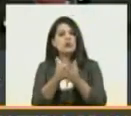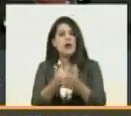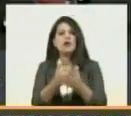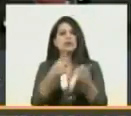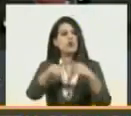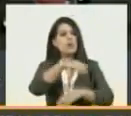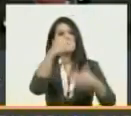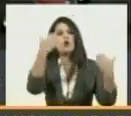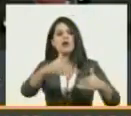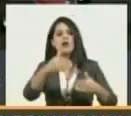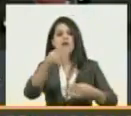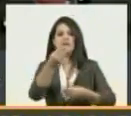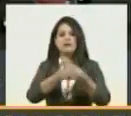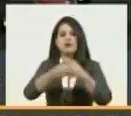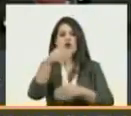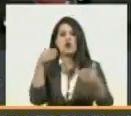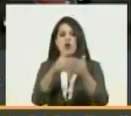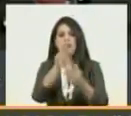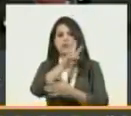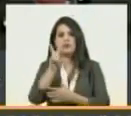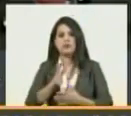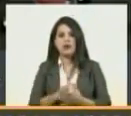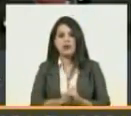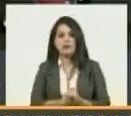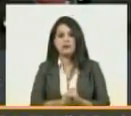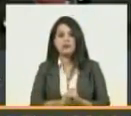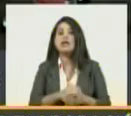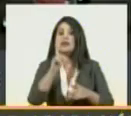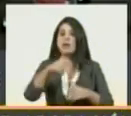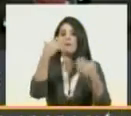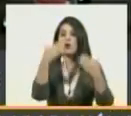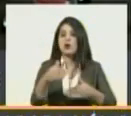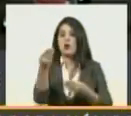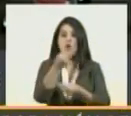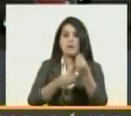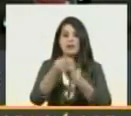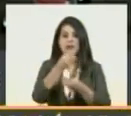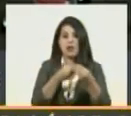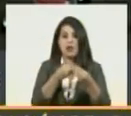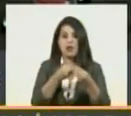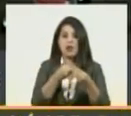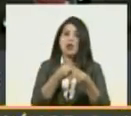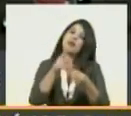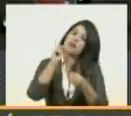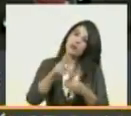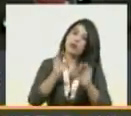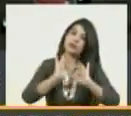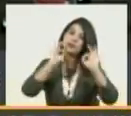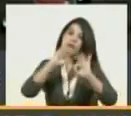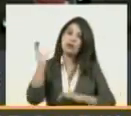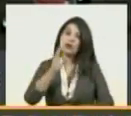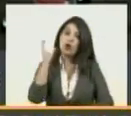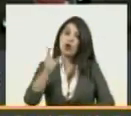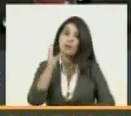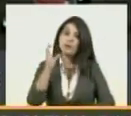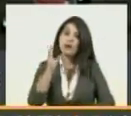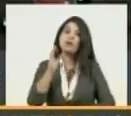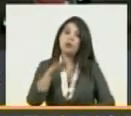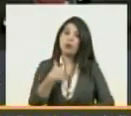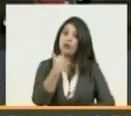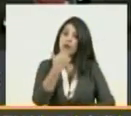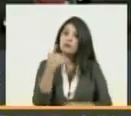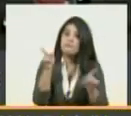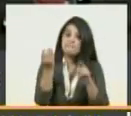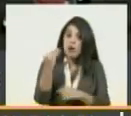bloqueo financiero contra Venezuela, el bloqueo comercial. En el caso específico de Colombia, podrían sumar